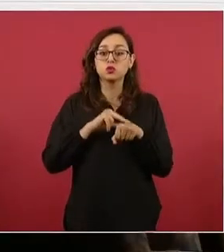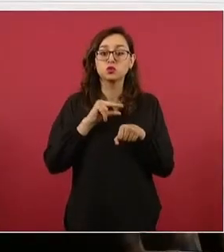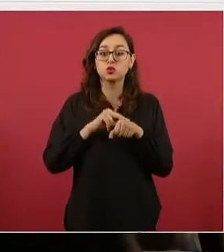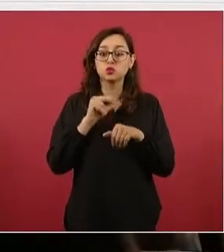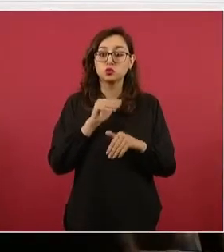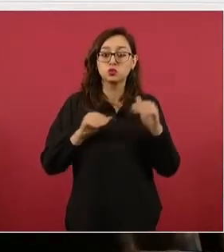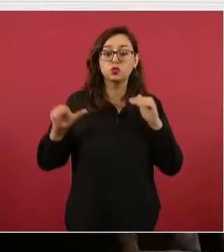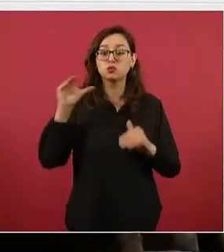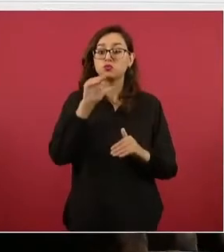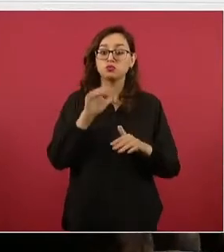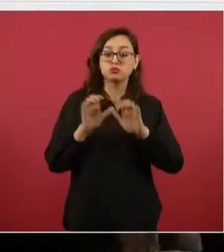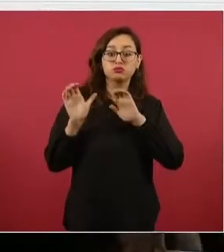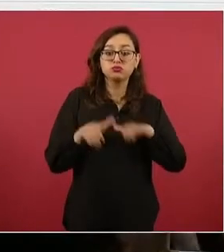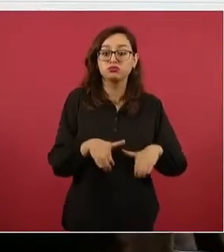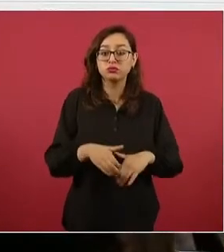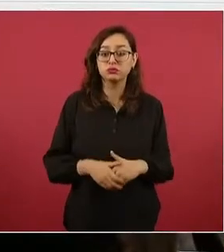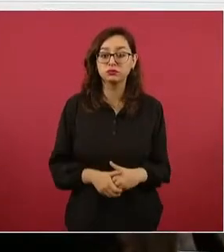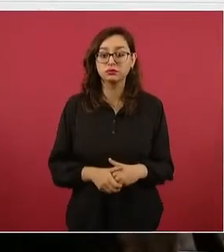se lograron contratar